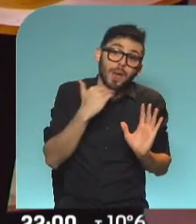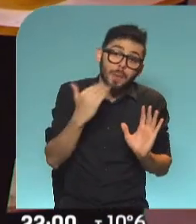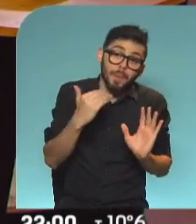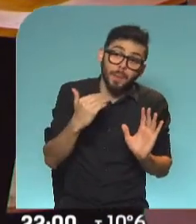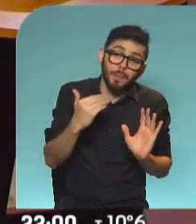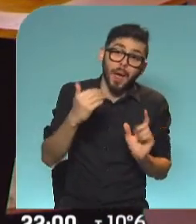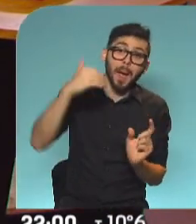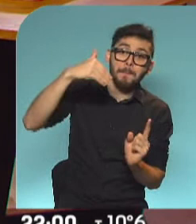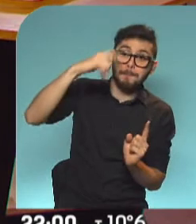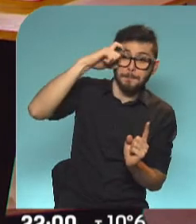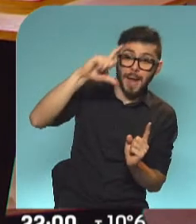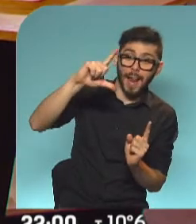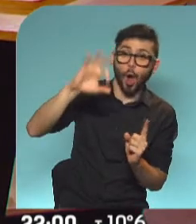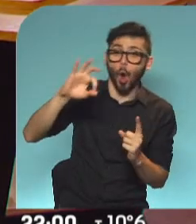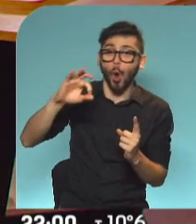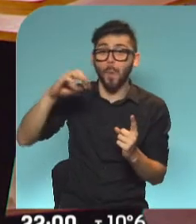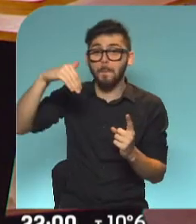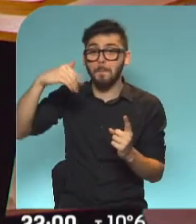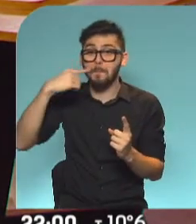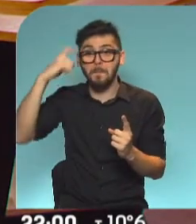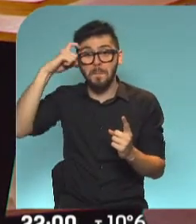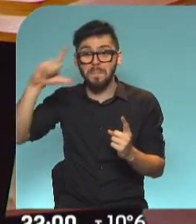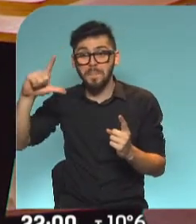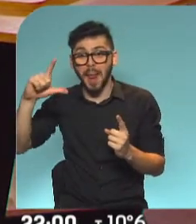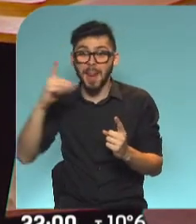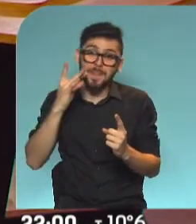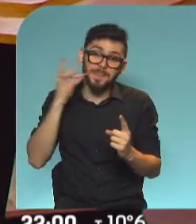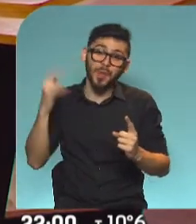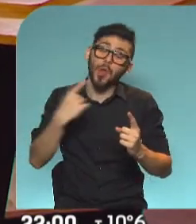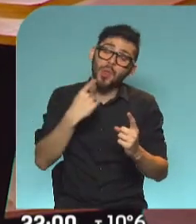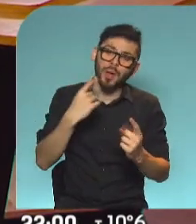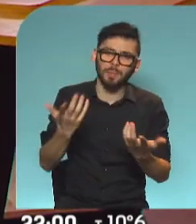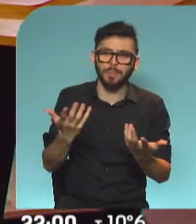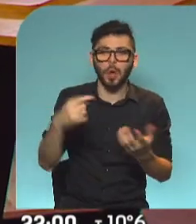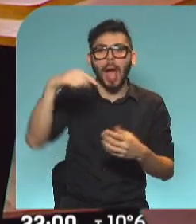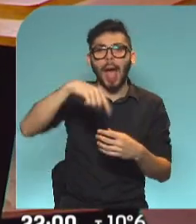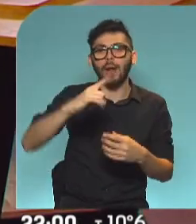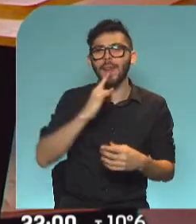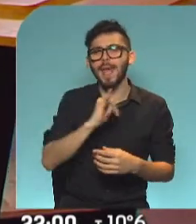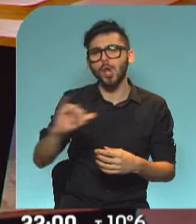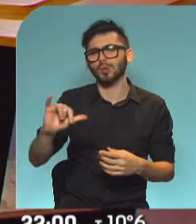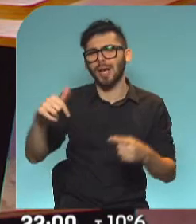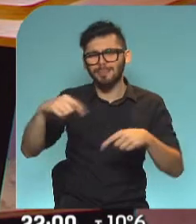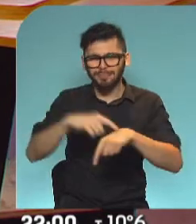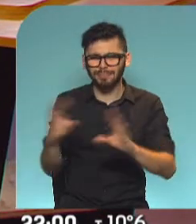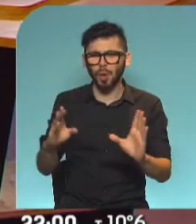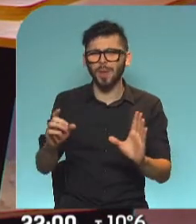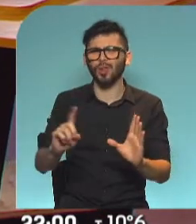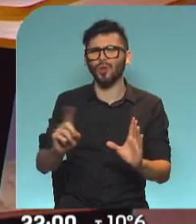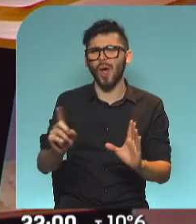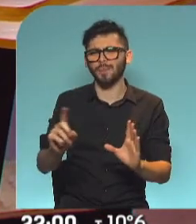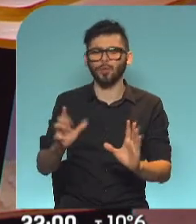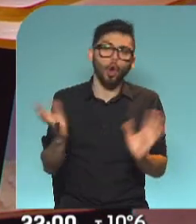Miel? No sé cuál estará mirando. Porque puede ser que Miel Gibson también. Pero Mel, por favor, no es momento de una demanda, ¿no? No, sobre todo en pandemia. Es cierto,